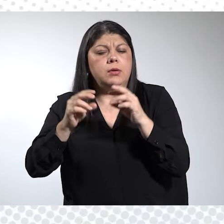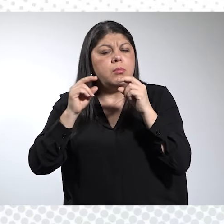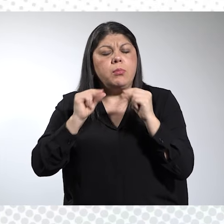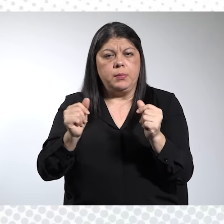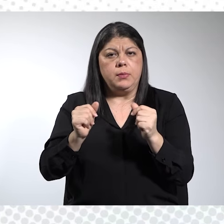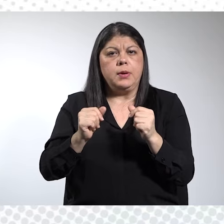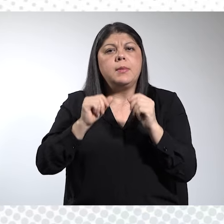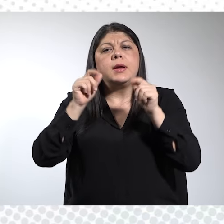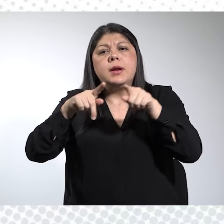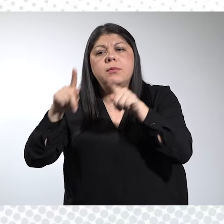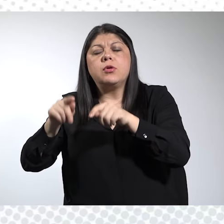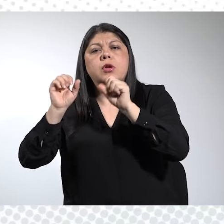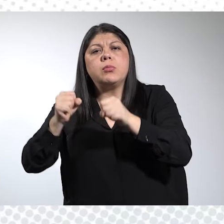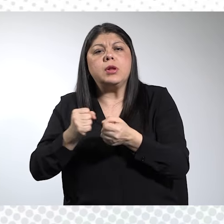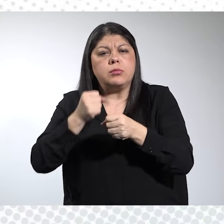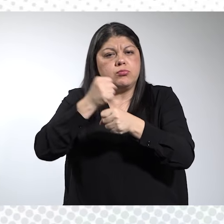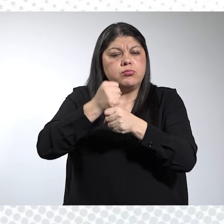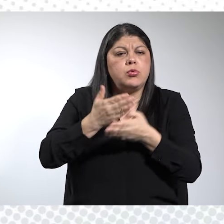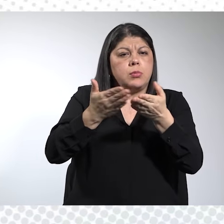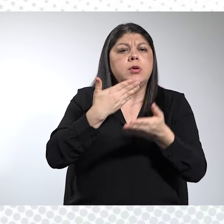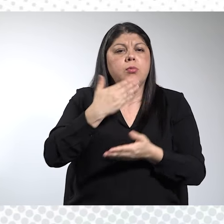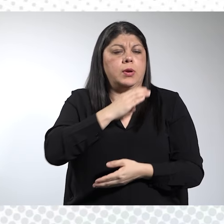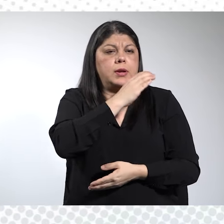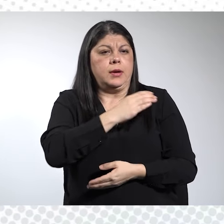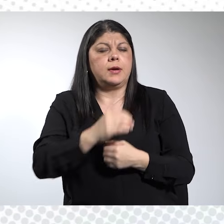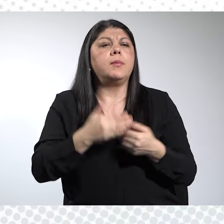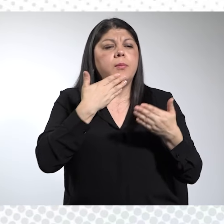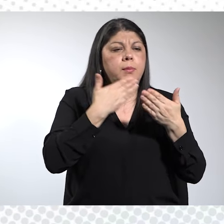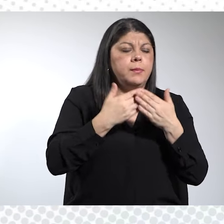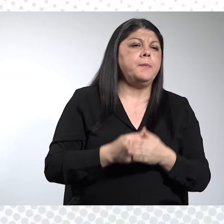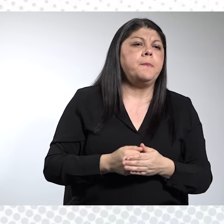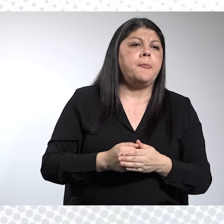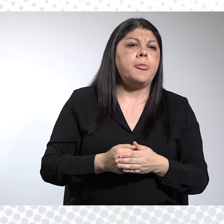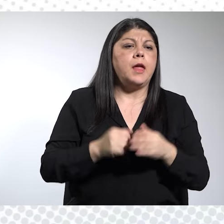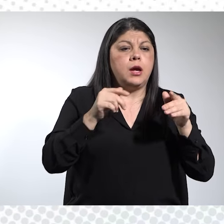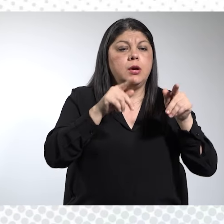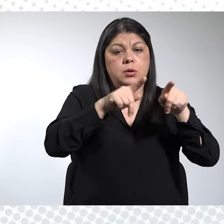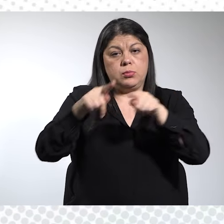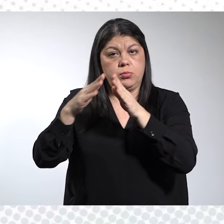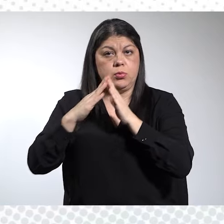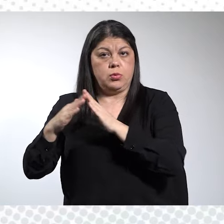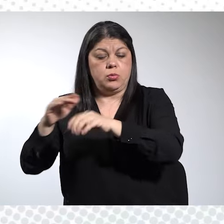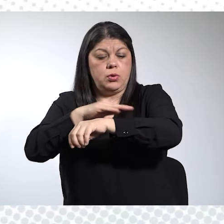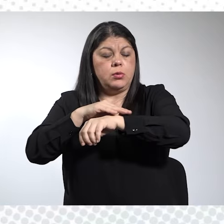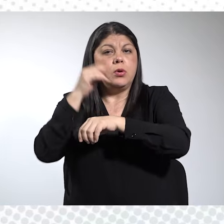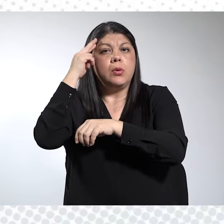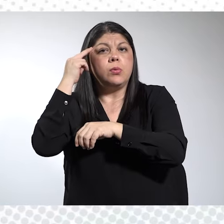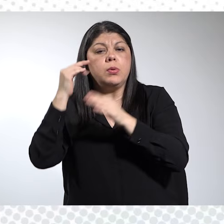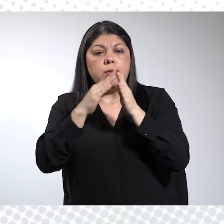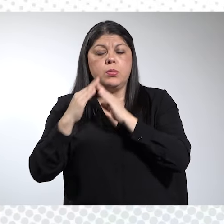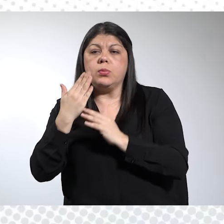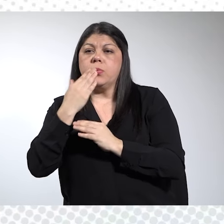respuesta inmediata a que estas personas tengan empleo digno y empleo de calidad. Muy bien. Los pueblos afrodescendientes y las